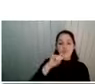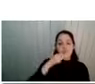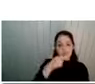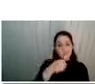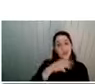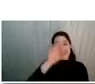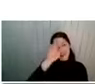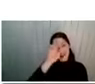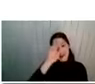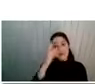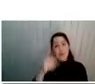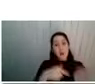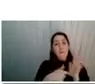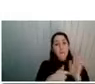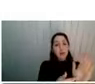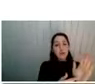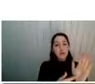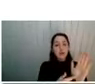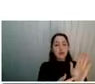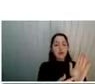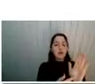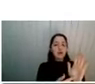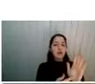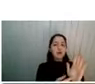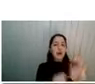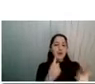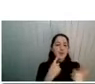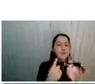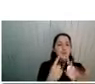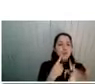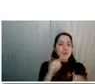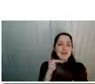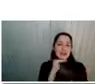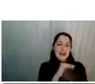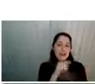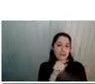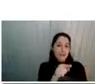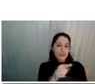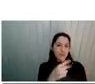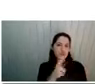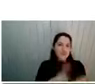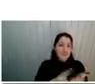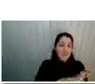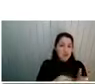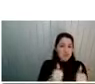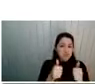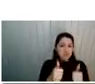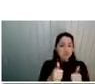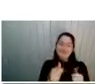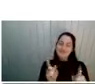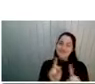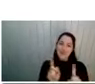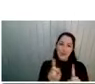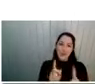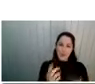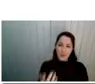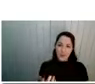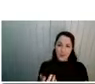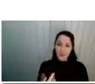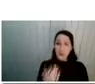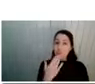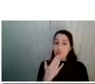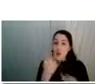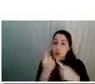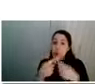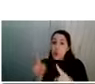que estos test no son tan sensibles. Y de nuevo, con otra marca de test, que están